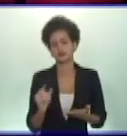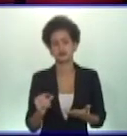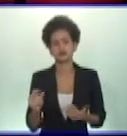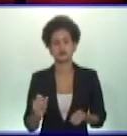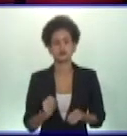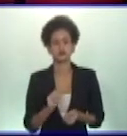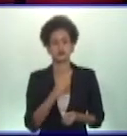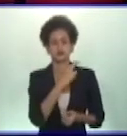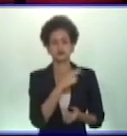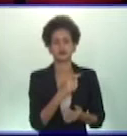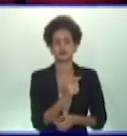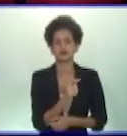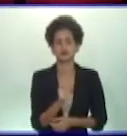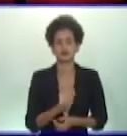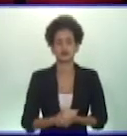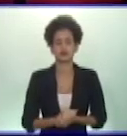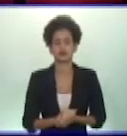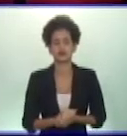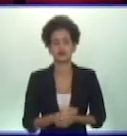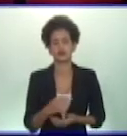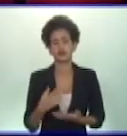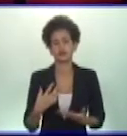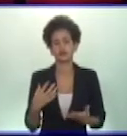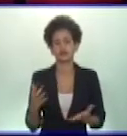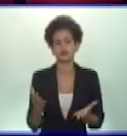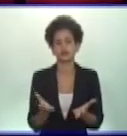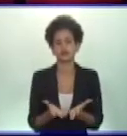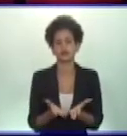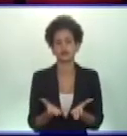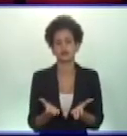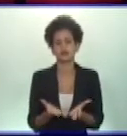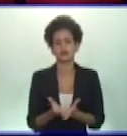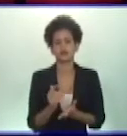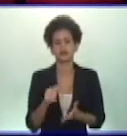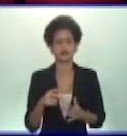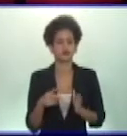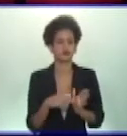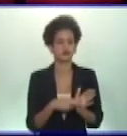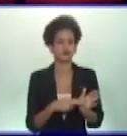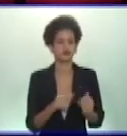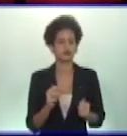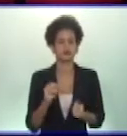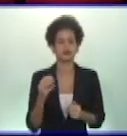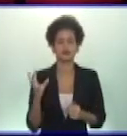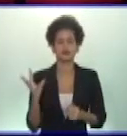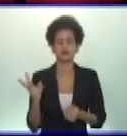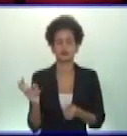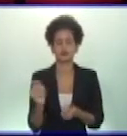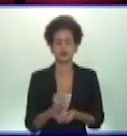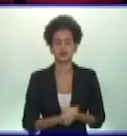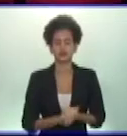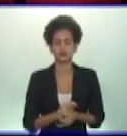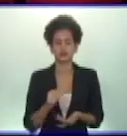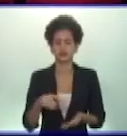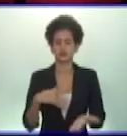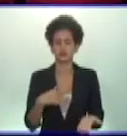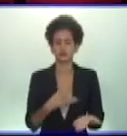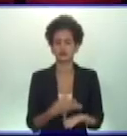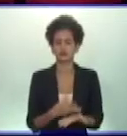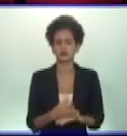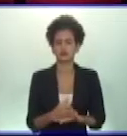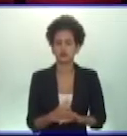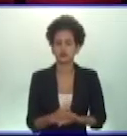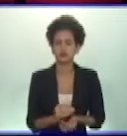los objetivos y contenidos fundamentales de la asignatura matemática. En esta emisión continuamos el trabajo con el